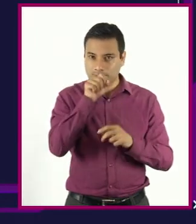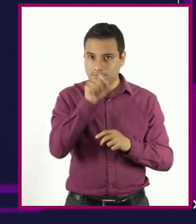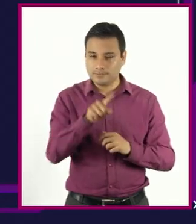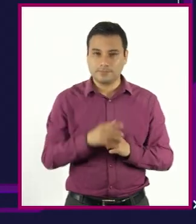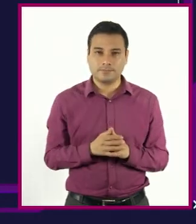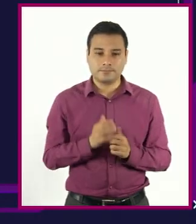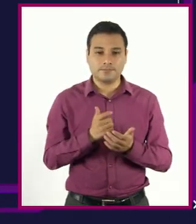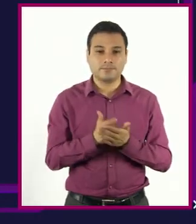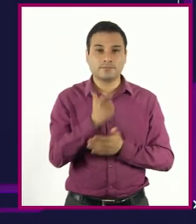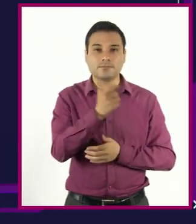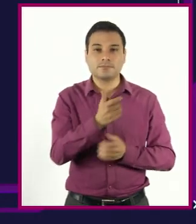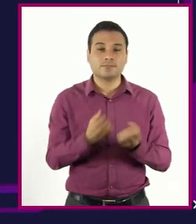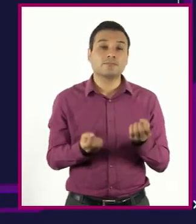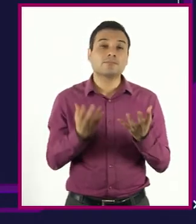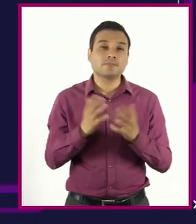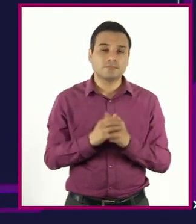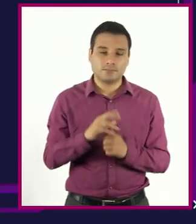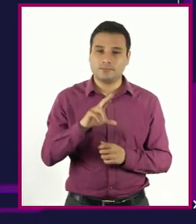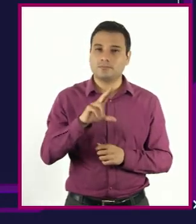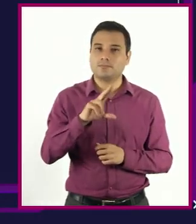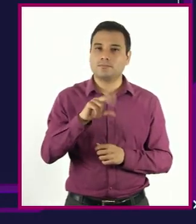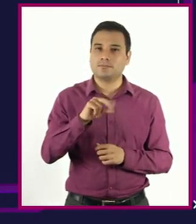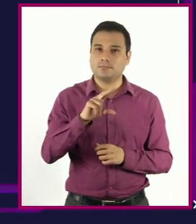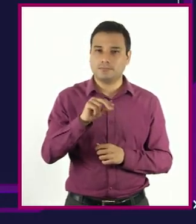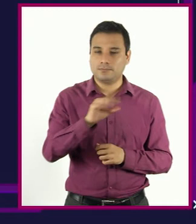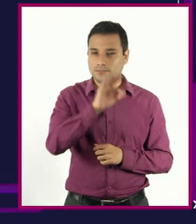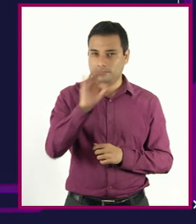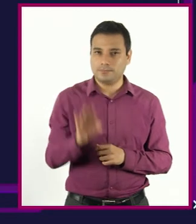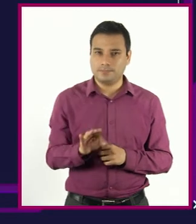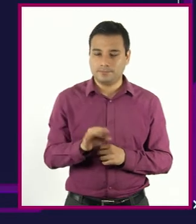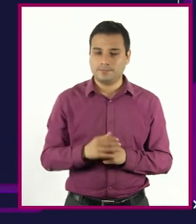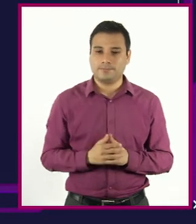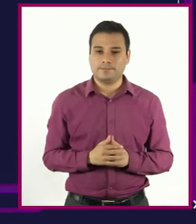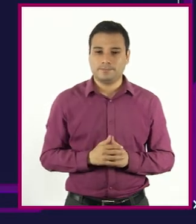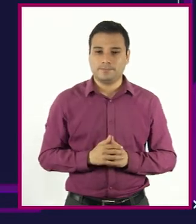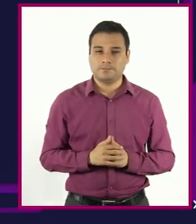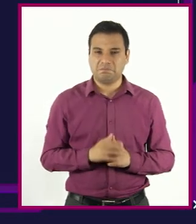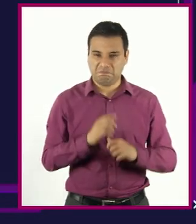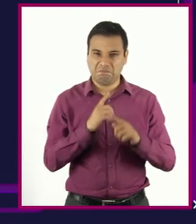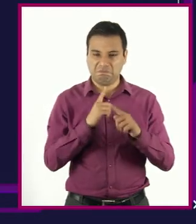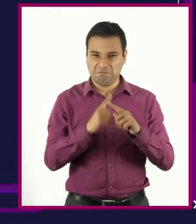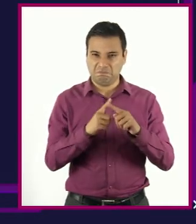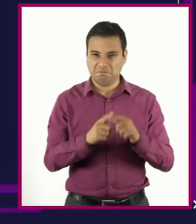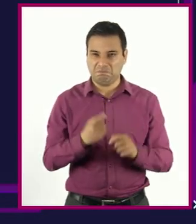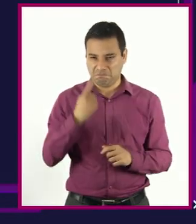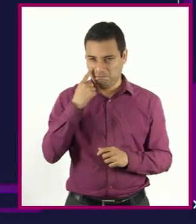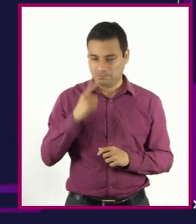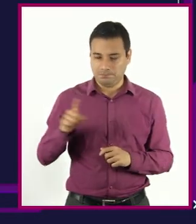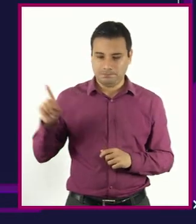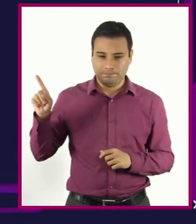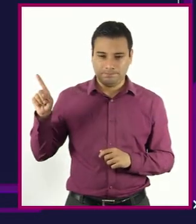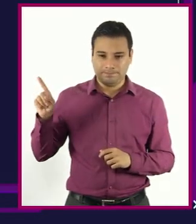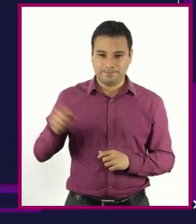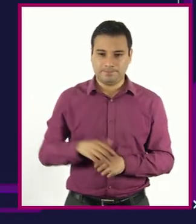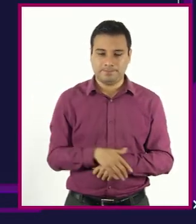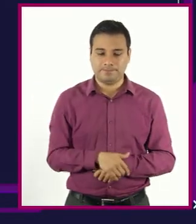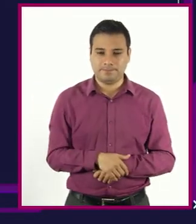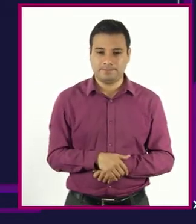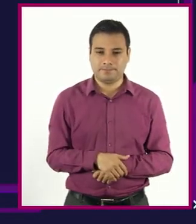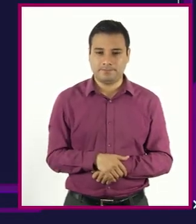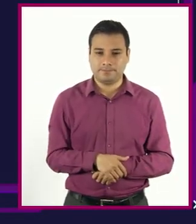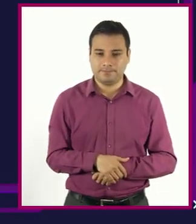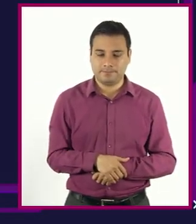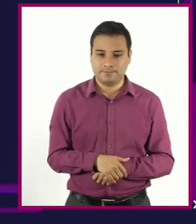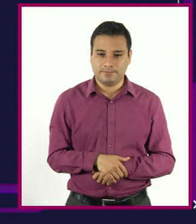pagar es el 80% del valor actual. Se multiplica 4.080 pesos por el valor